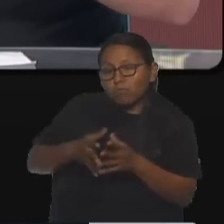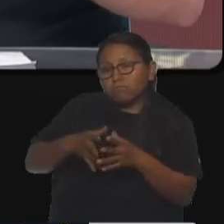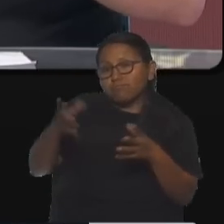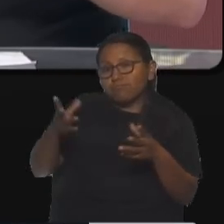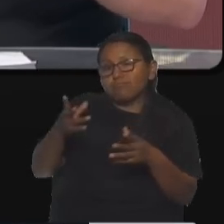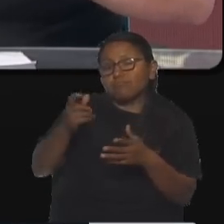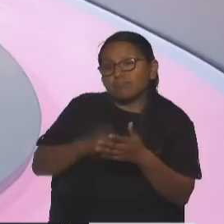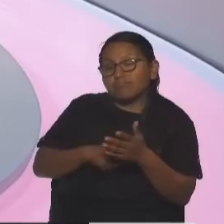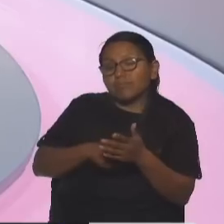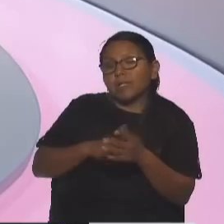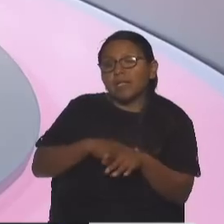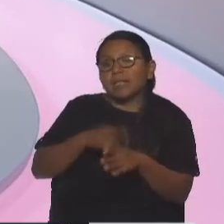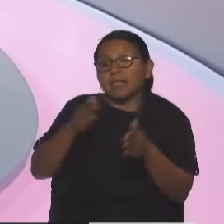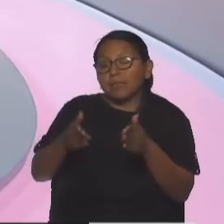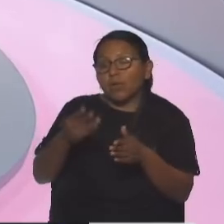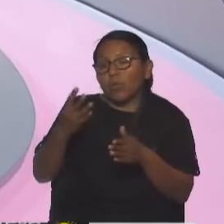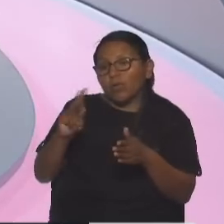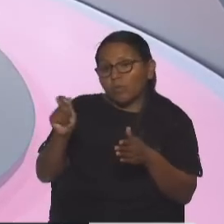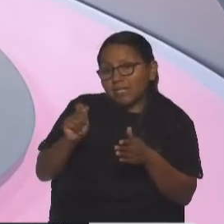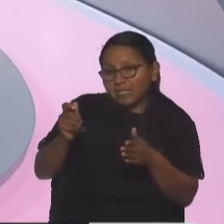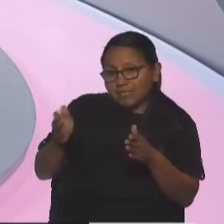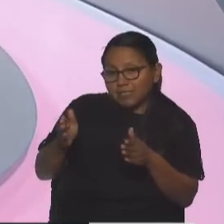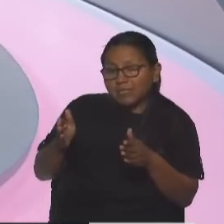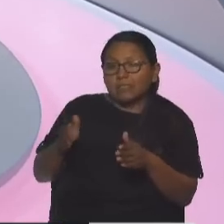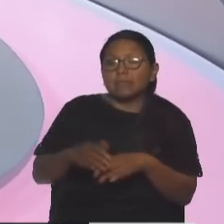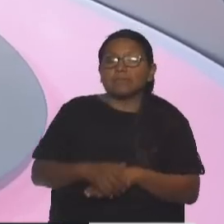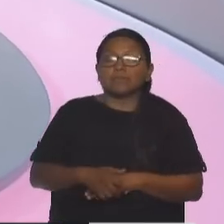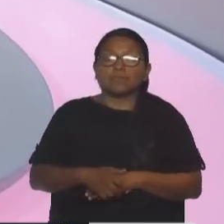contratos temporales con un máximo de 4 meses,